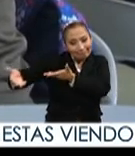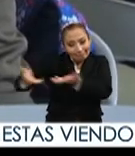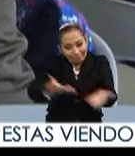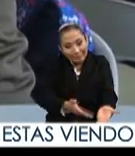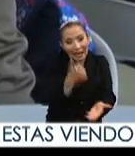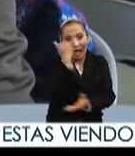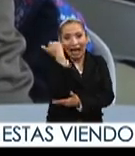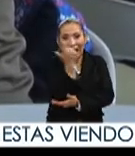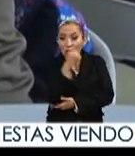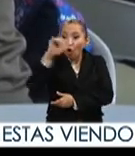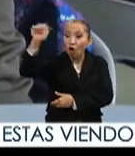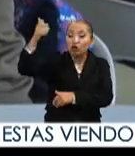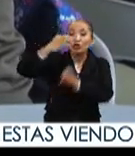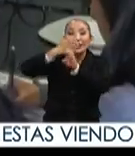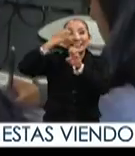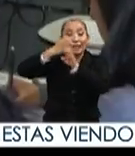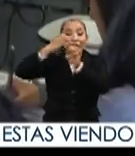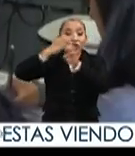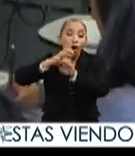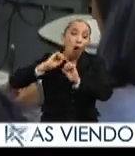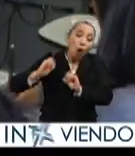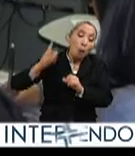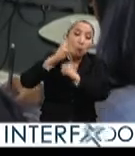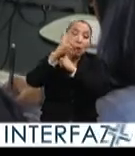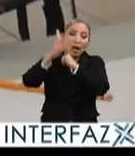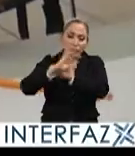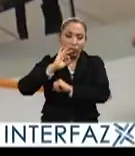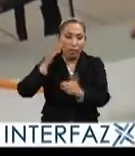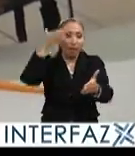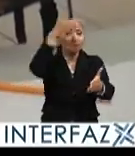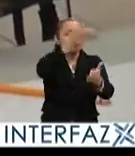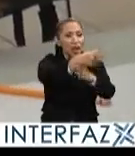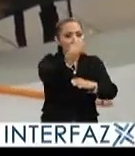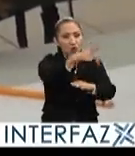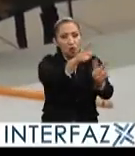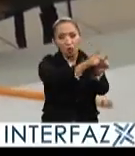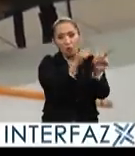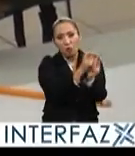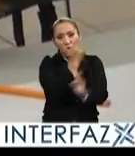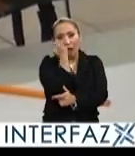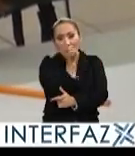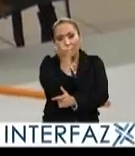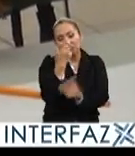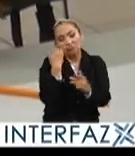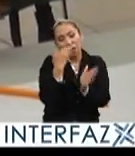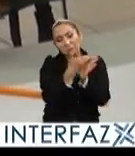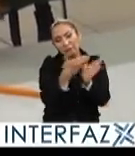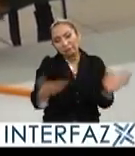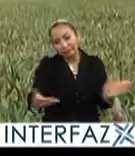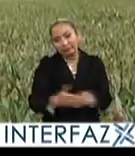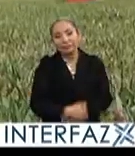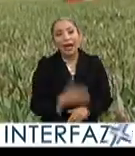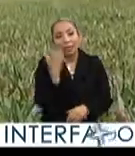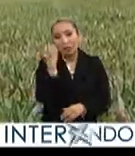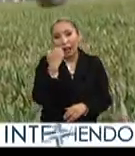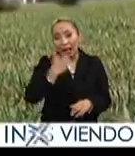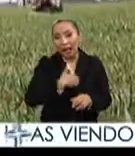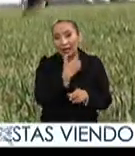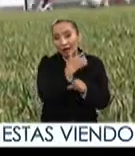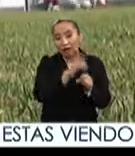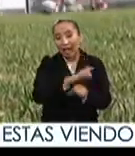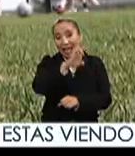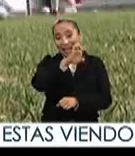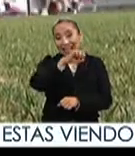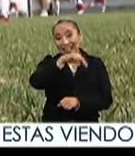que estudiantes de otras entidades o naciones puedan formar parte de su plantilla de alumnos por un tiempo determinado. La Escuela Nacional